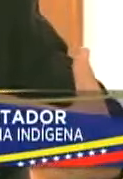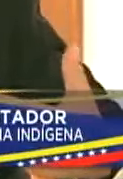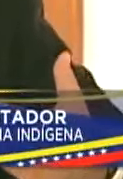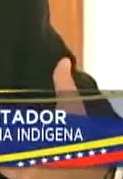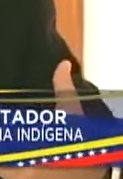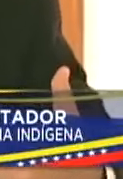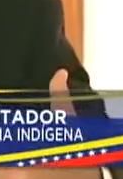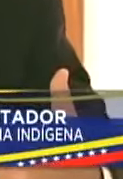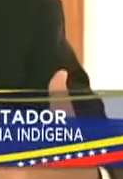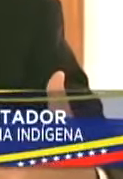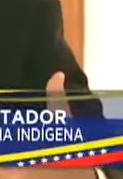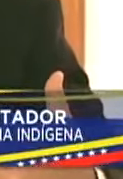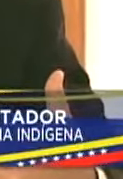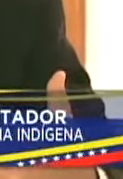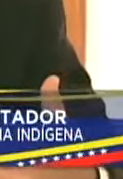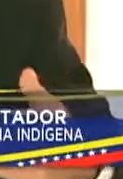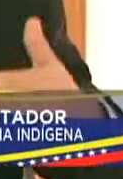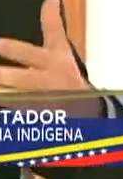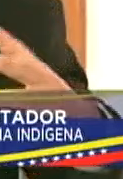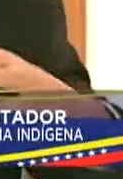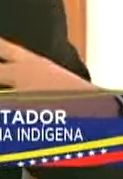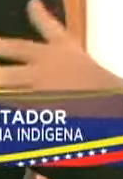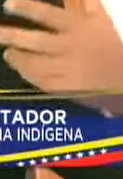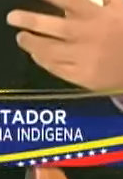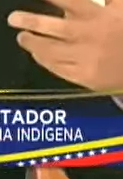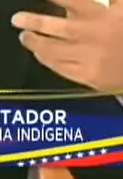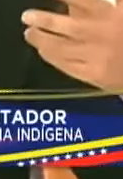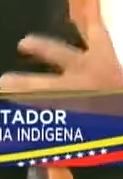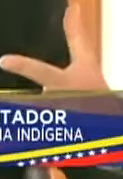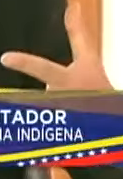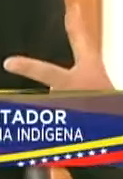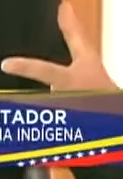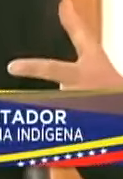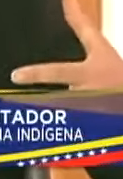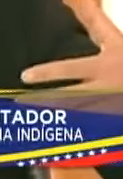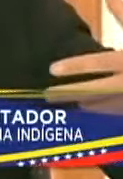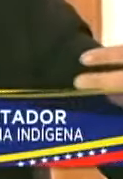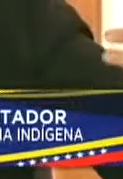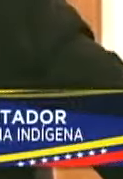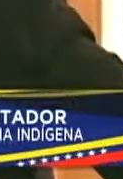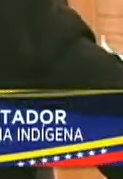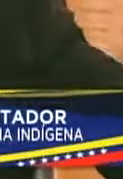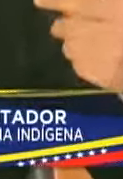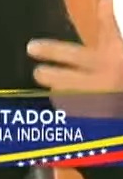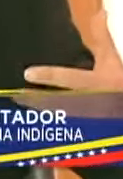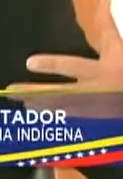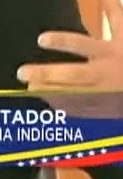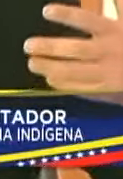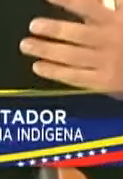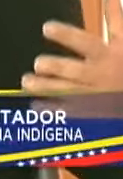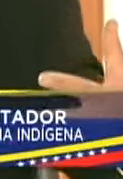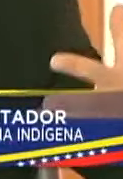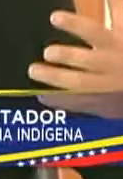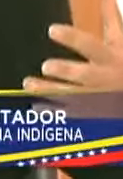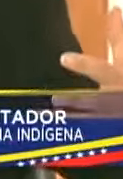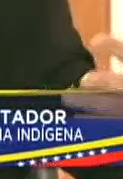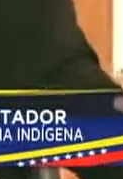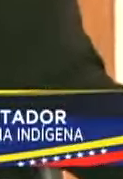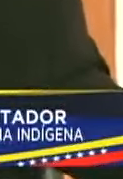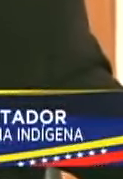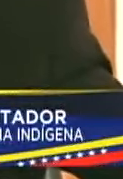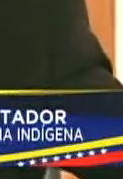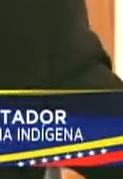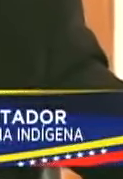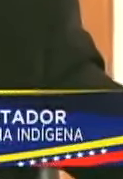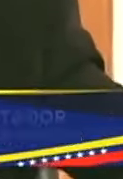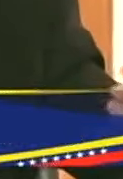española, de la que somos también expresión nosotros? Que se dio un choque de avasallamiento y de violencia entre